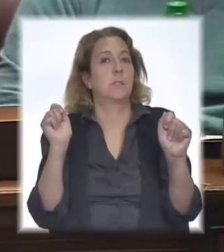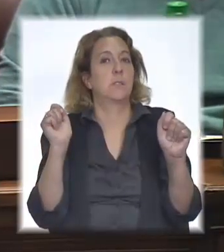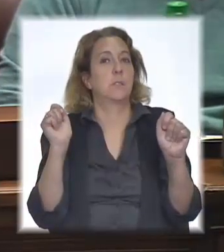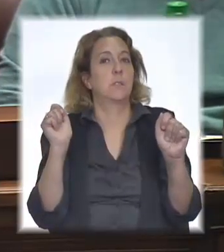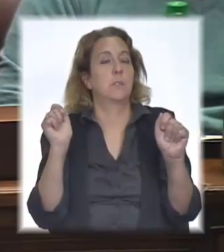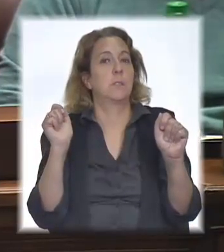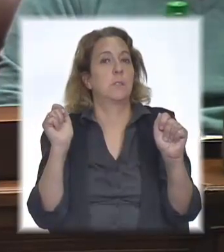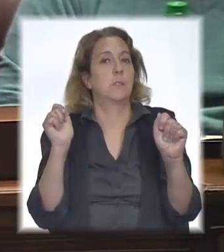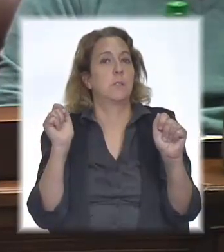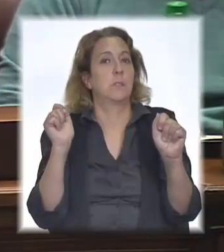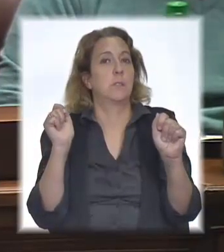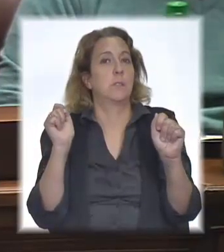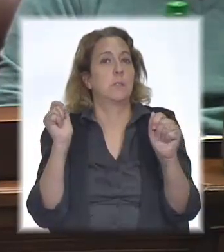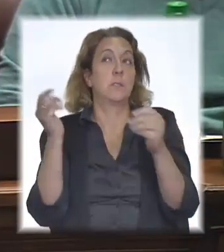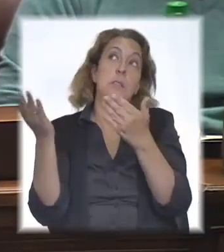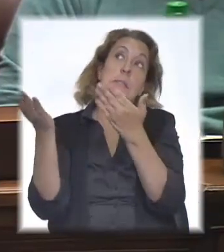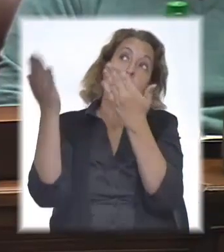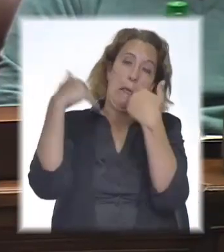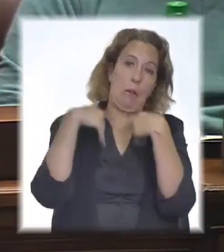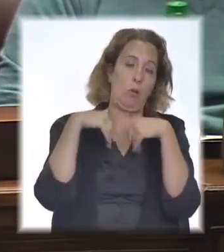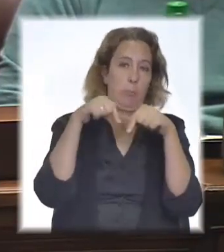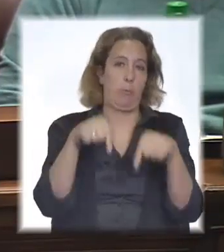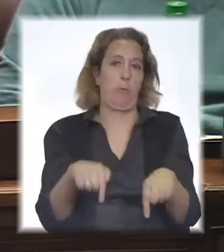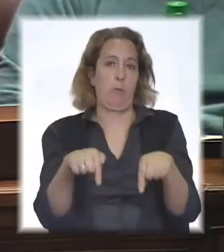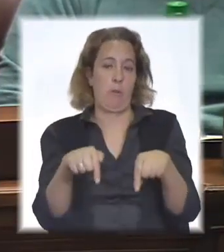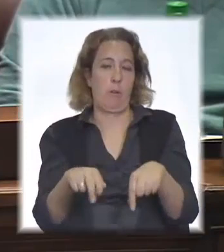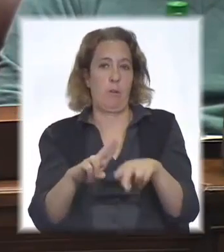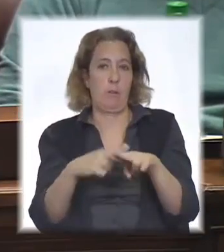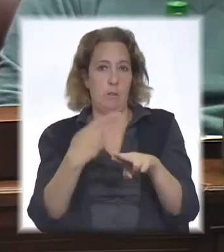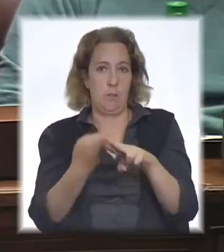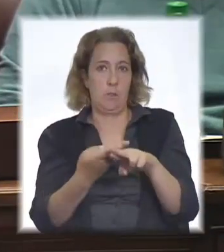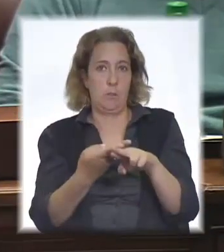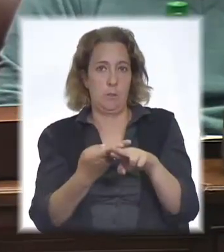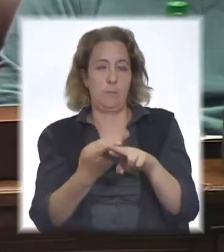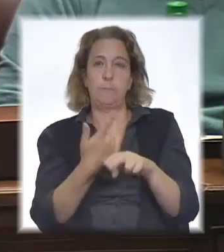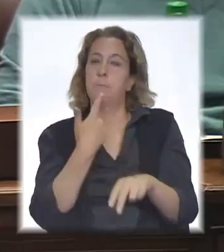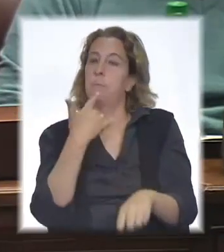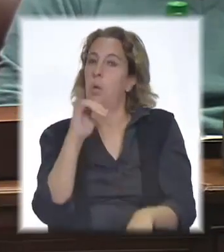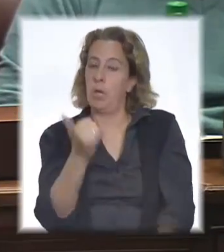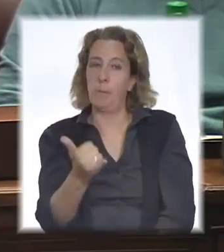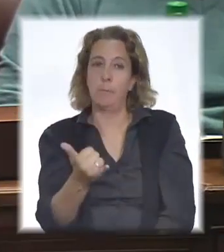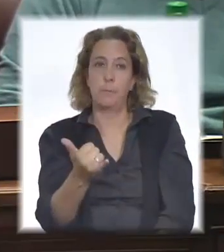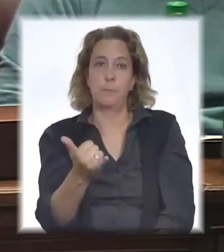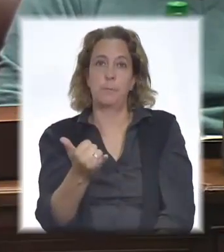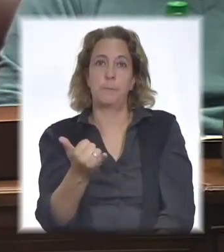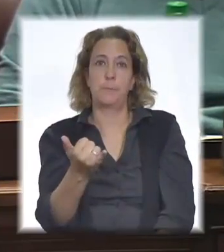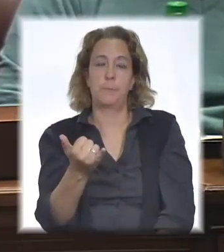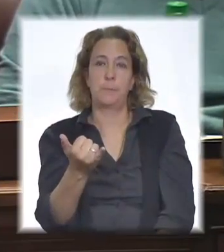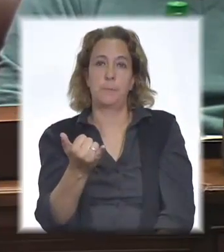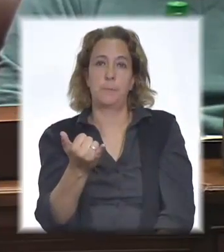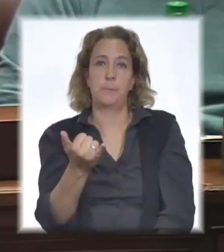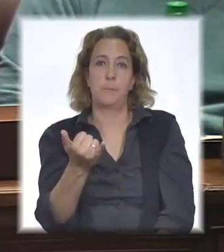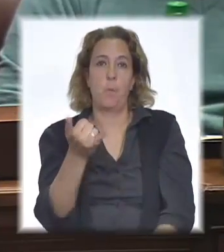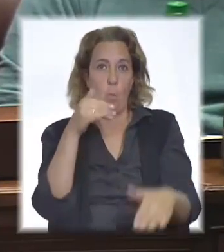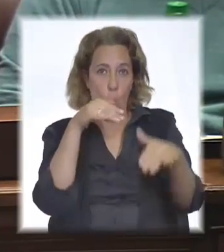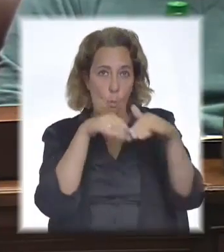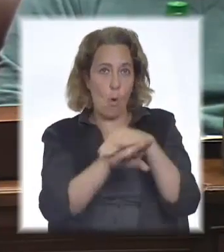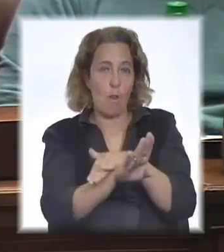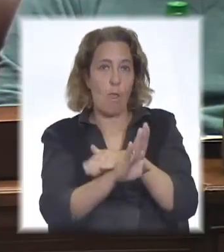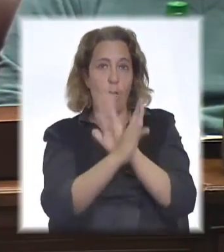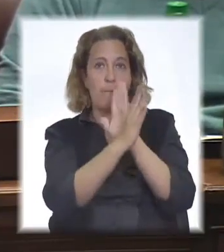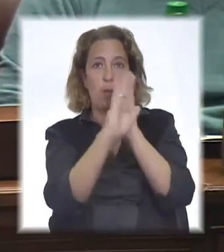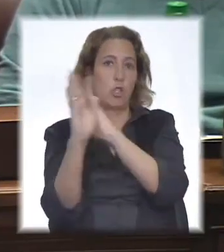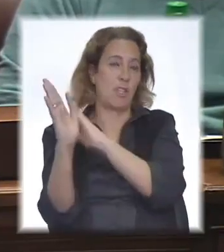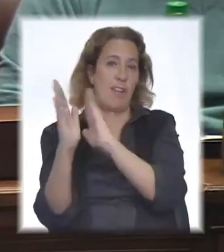de repatriarlos de traerlos nuevamente y que por ejemplo sean guardados en la